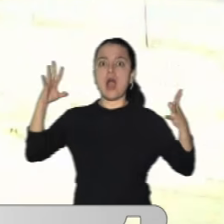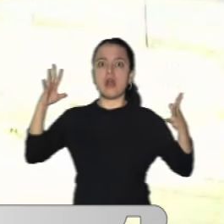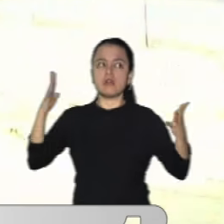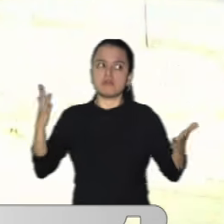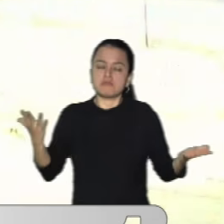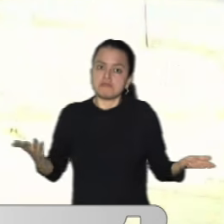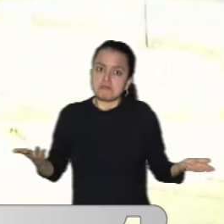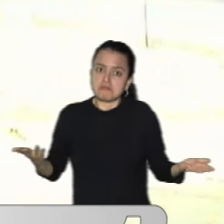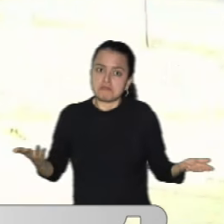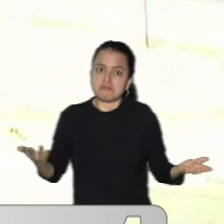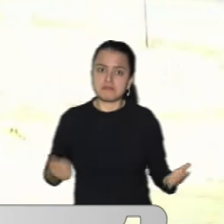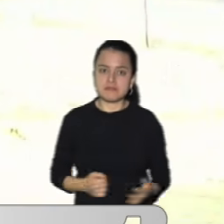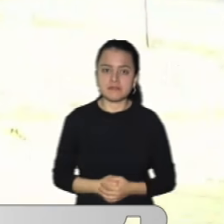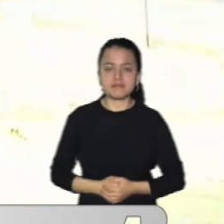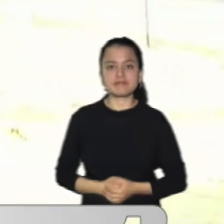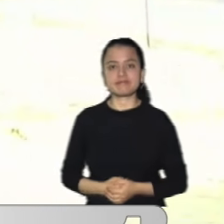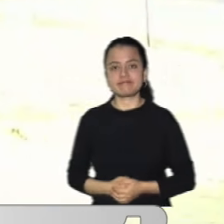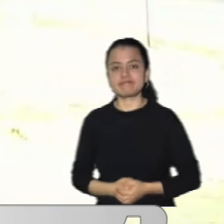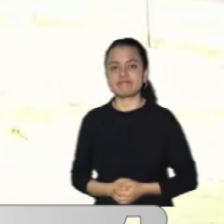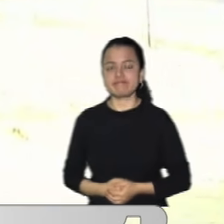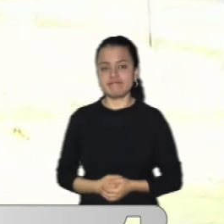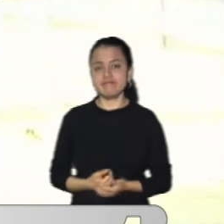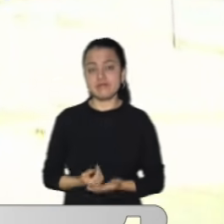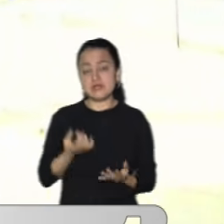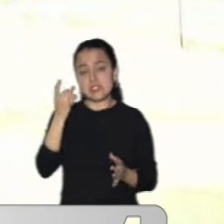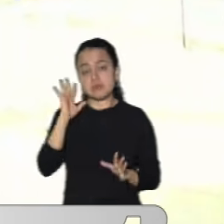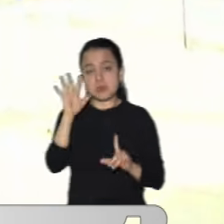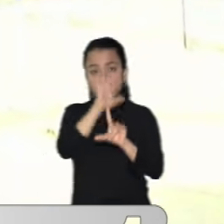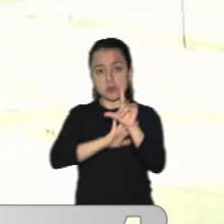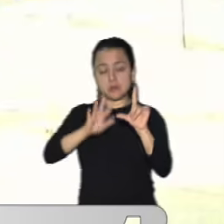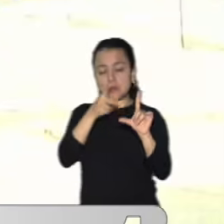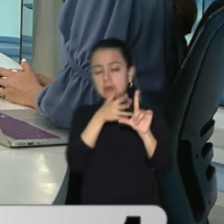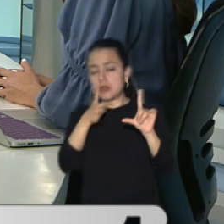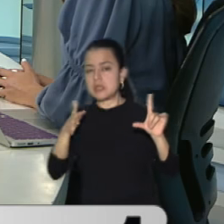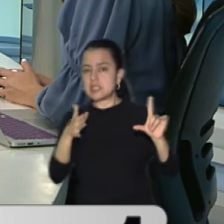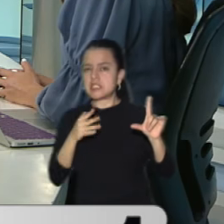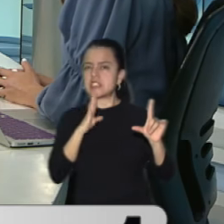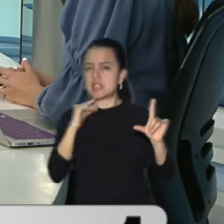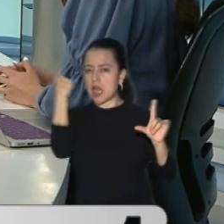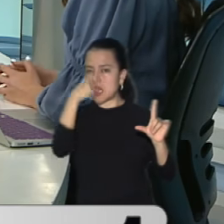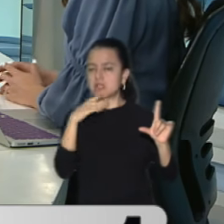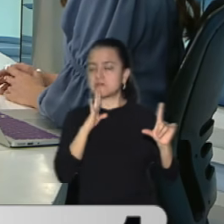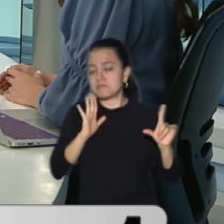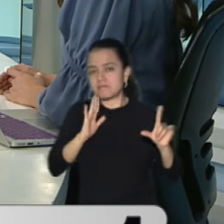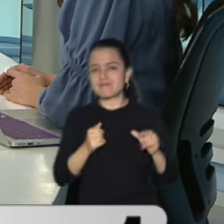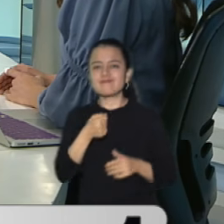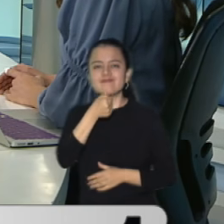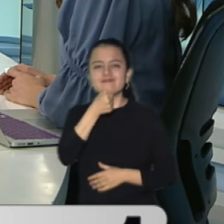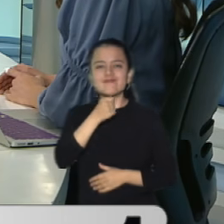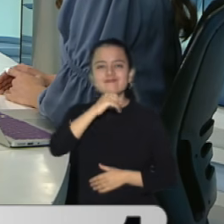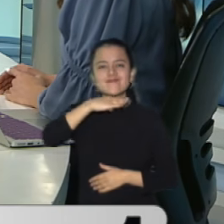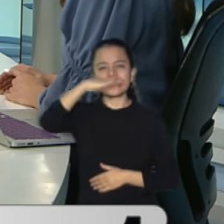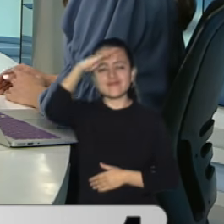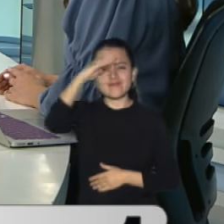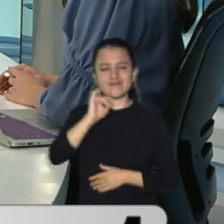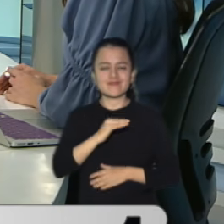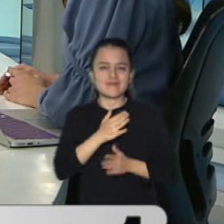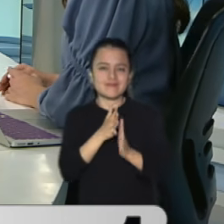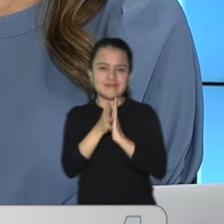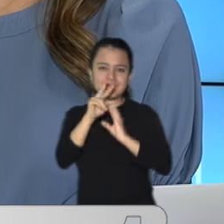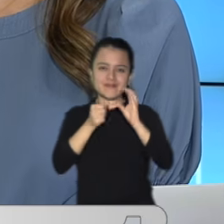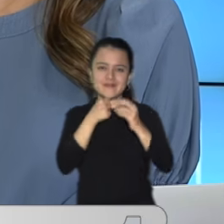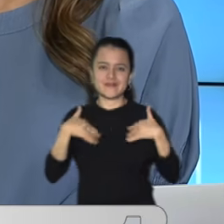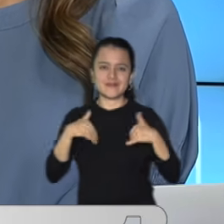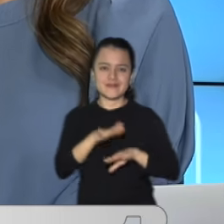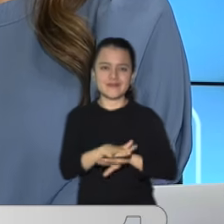Justamente con este video esperan procesarlo si logran identificarlo. Esto desde Medellín, Yusy Chaparro, Noticentro 1 CMI. Feliz tarde. Yusy,